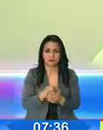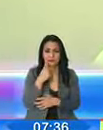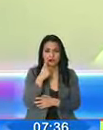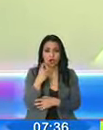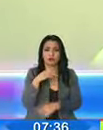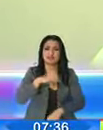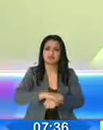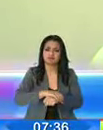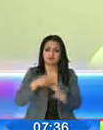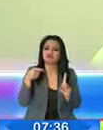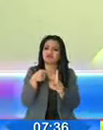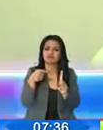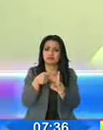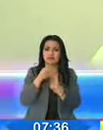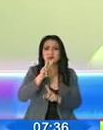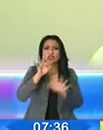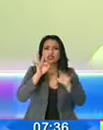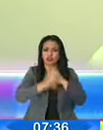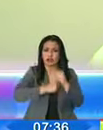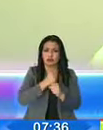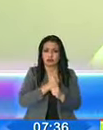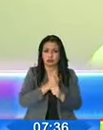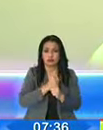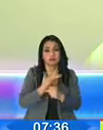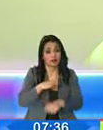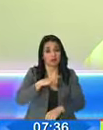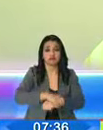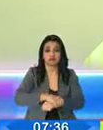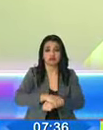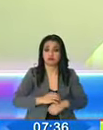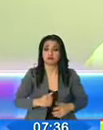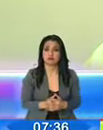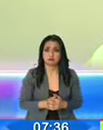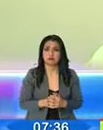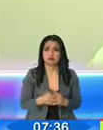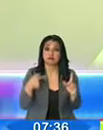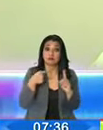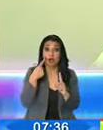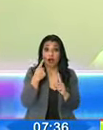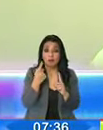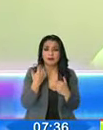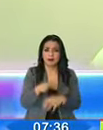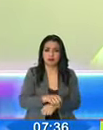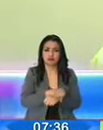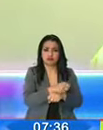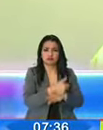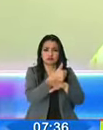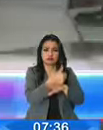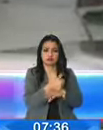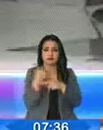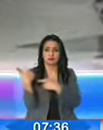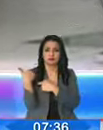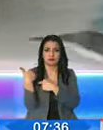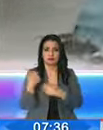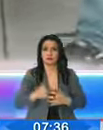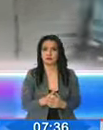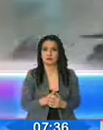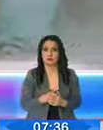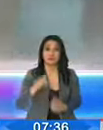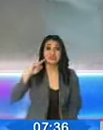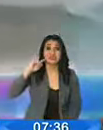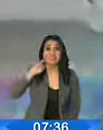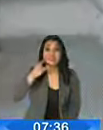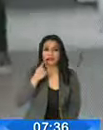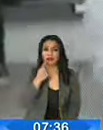de aproximadamente 28 años de edad en calidad de aprehendido. El ciudadano va a ser puesto a órdenes de la autoridad competente. Según la menor, el hombre